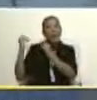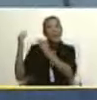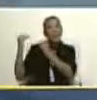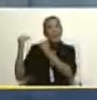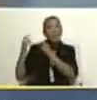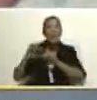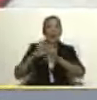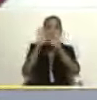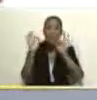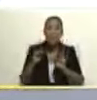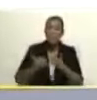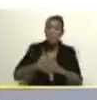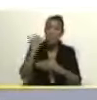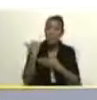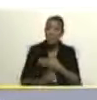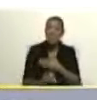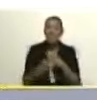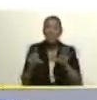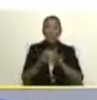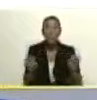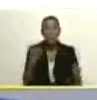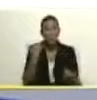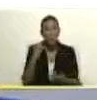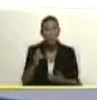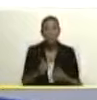este proyecto educativo.